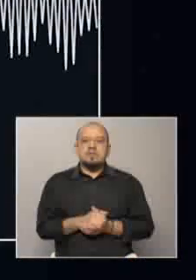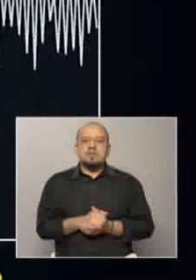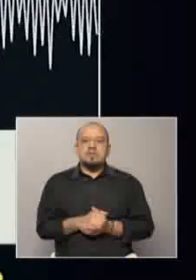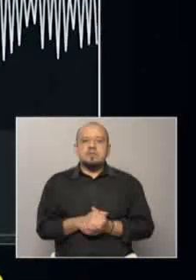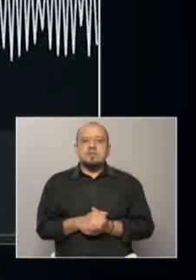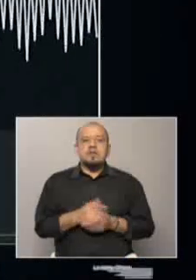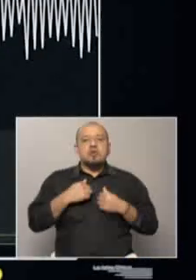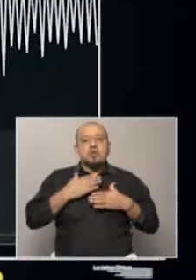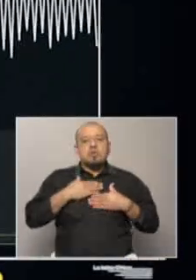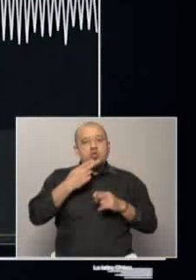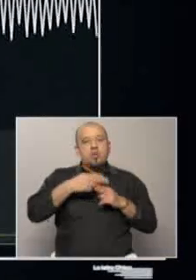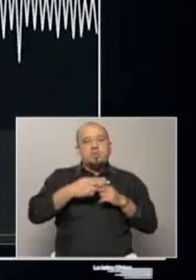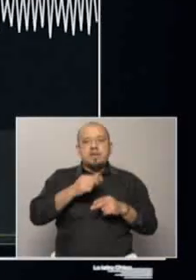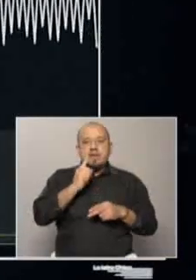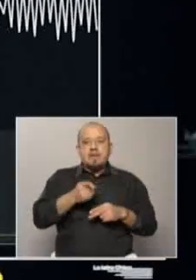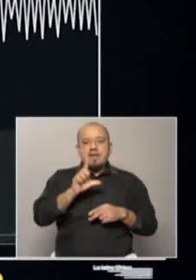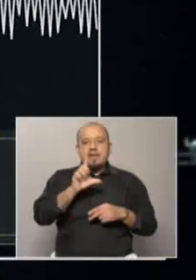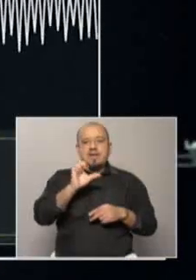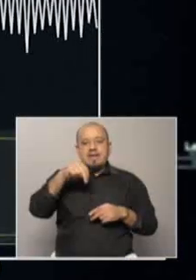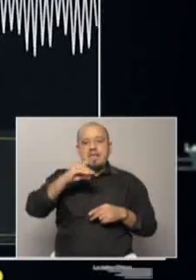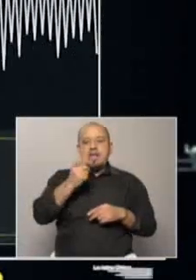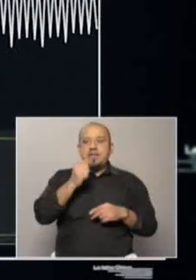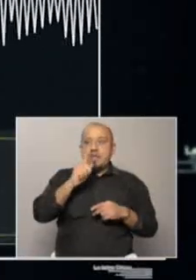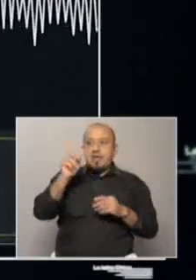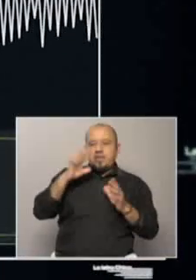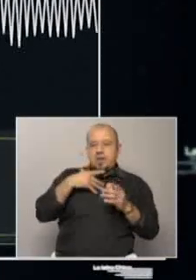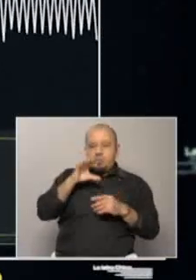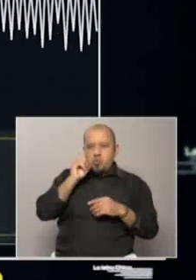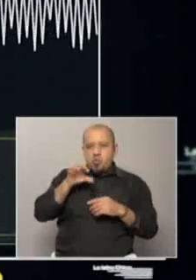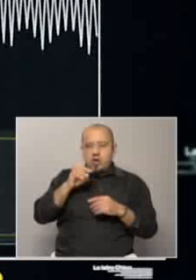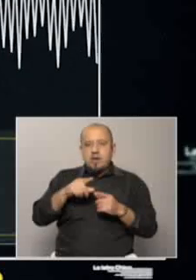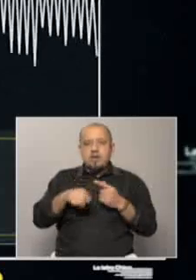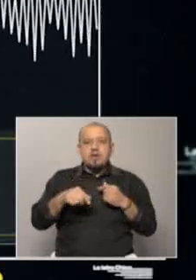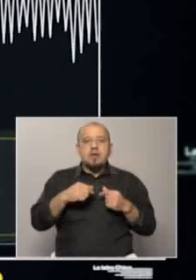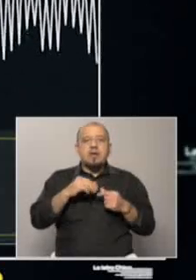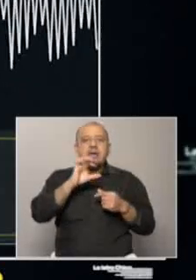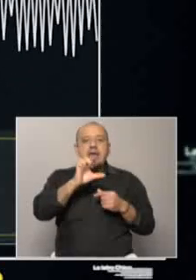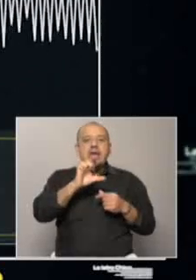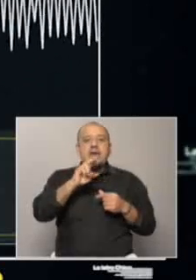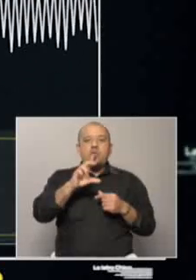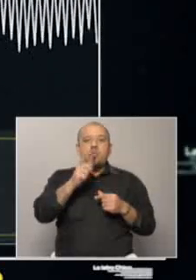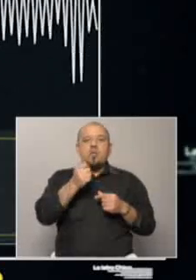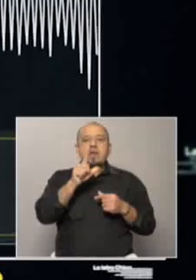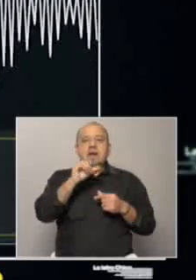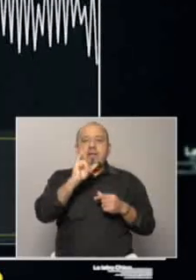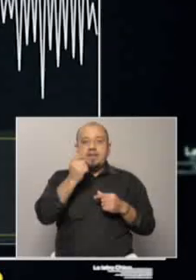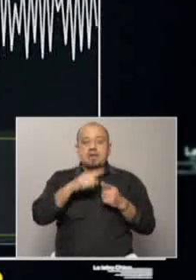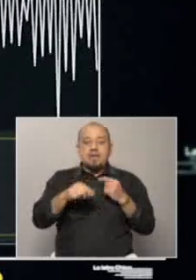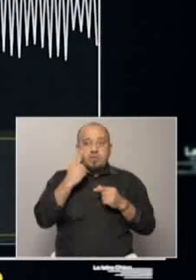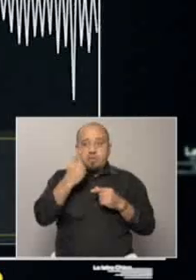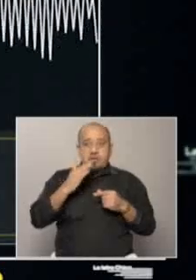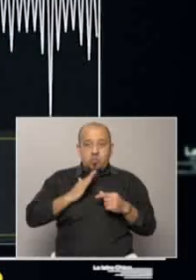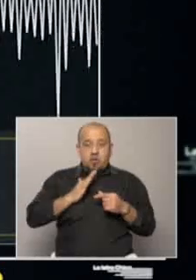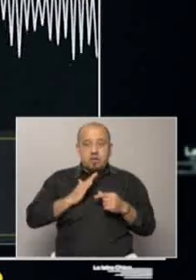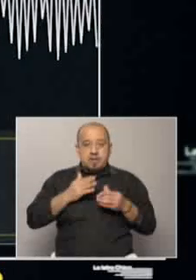Me llamo Glenda, que es un nombre celta de gran bruja. Me llamo Eulalia porque todas las primeras mujeres que